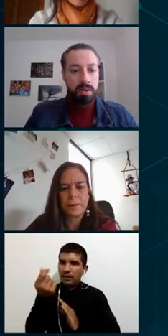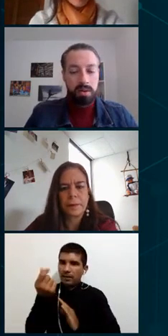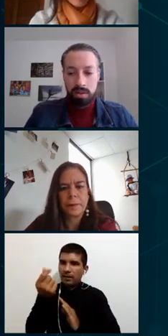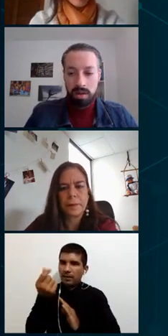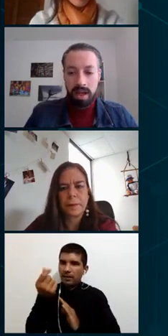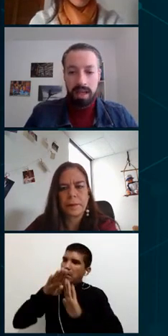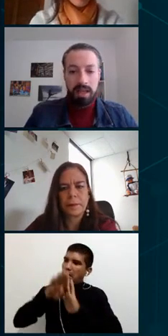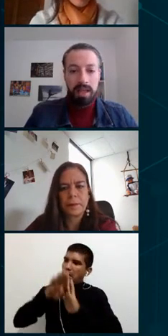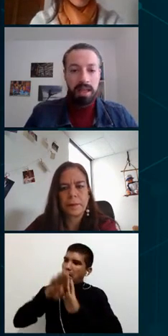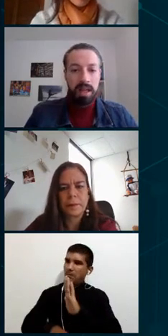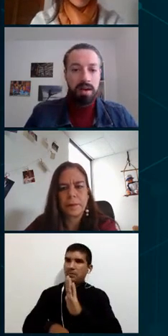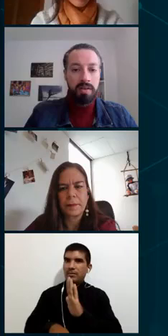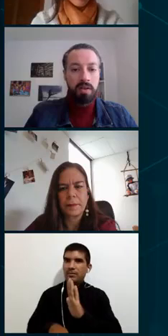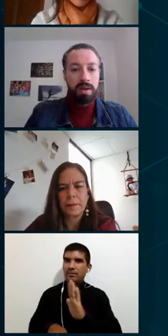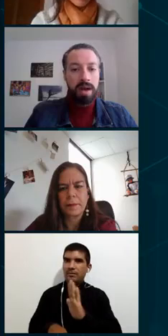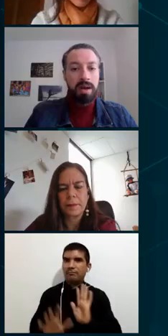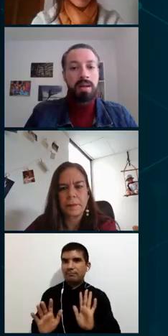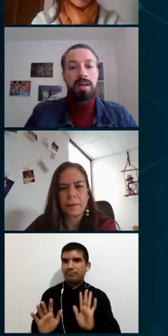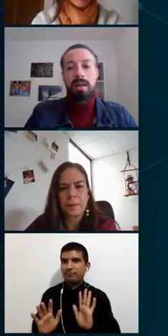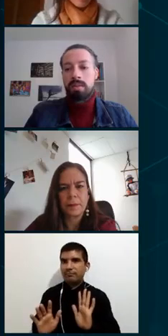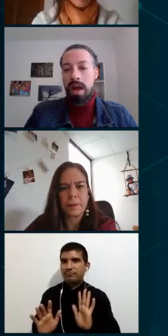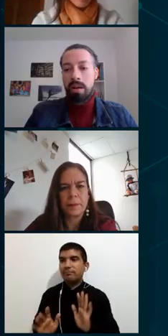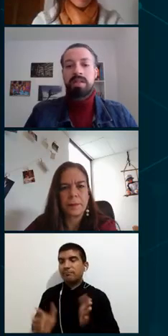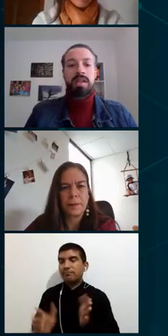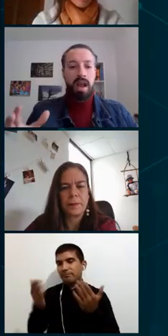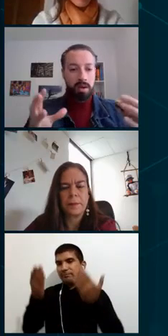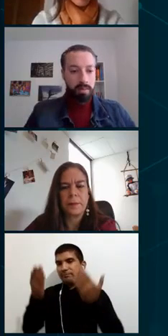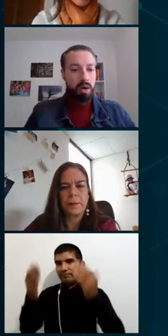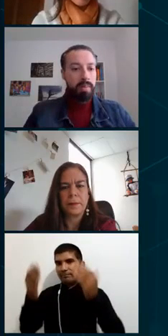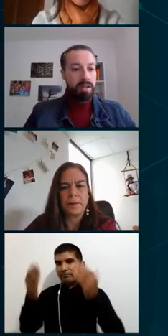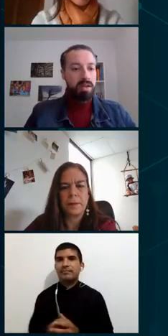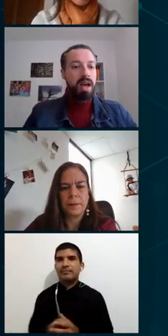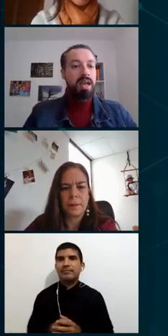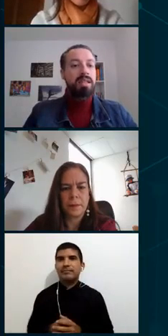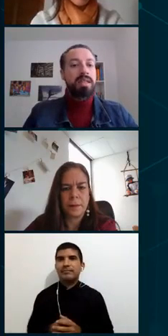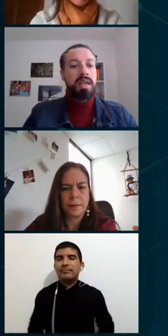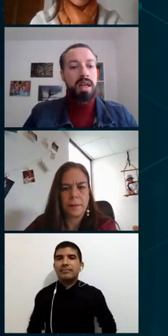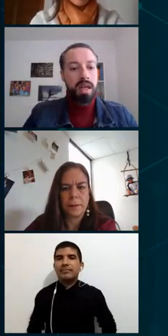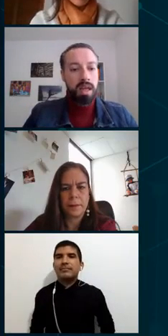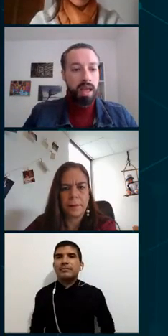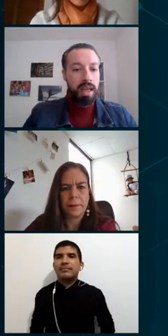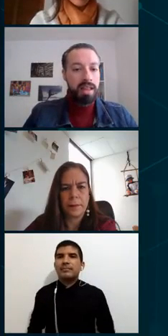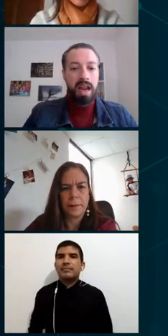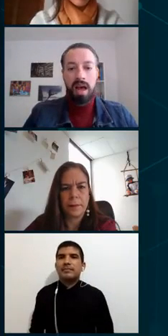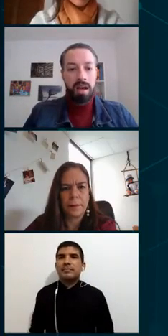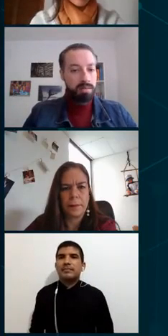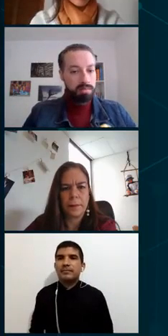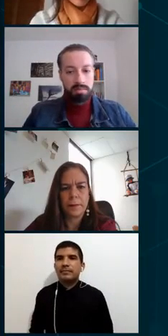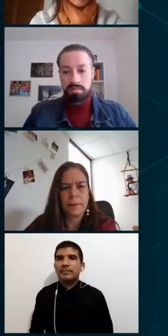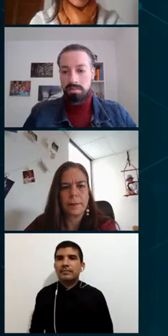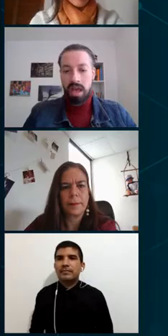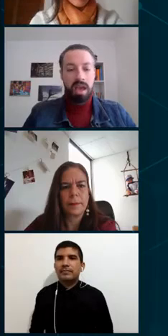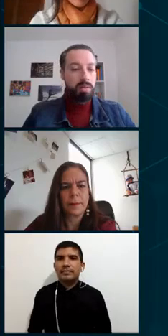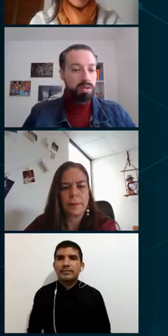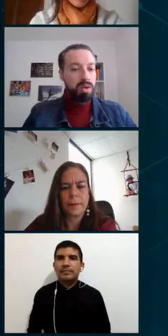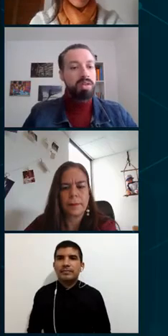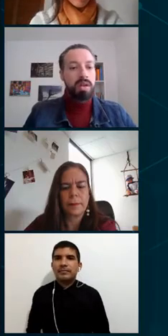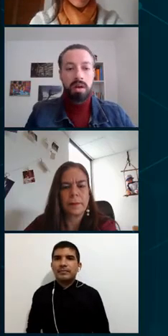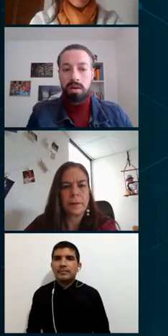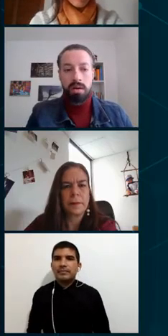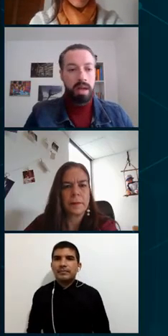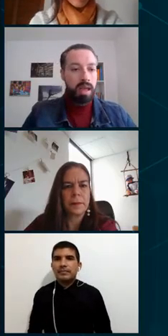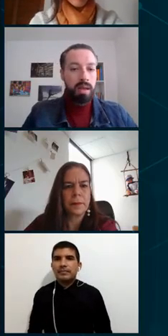Generar como cultura y de alguna forma abstraer un poco personajes de la que